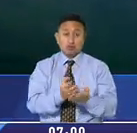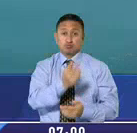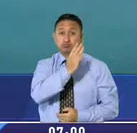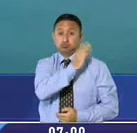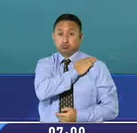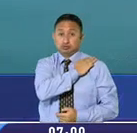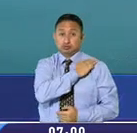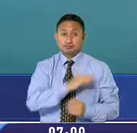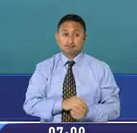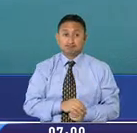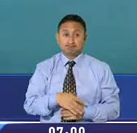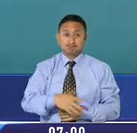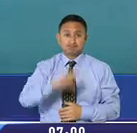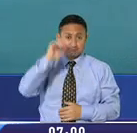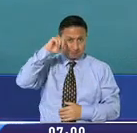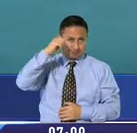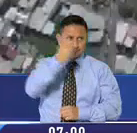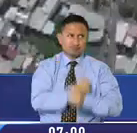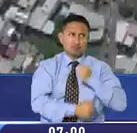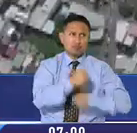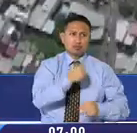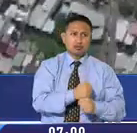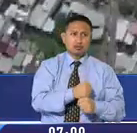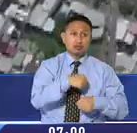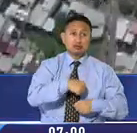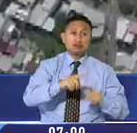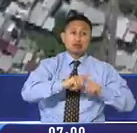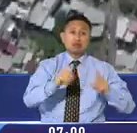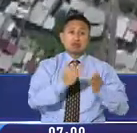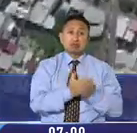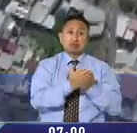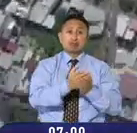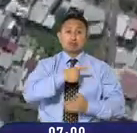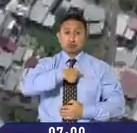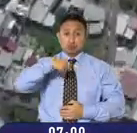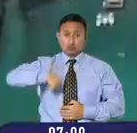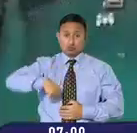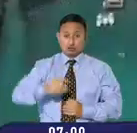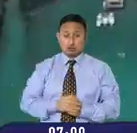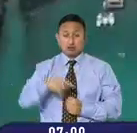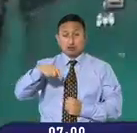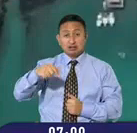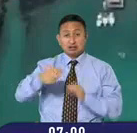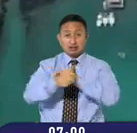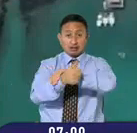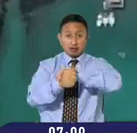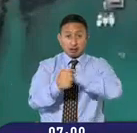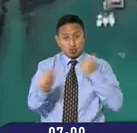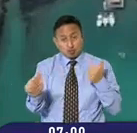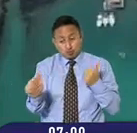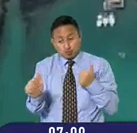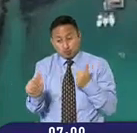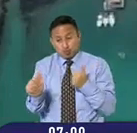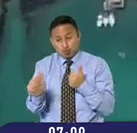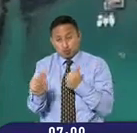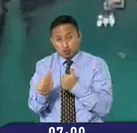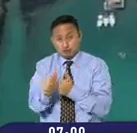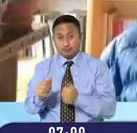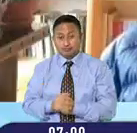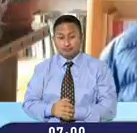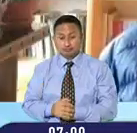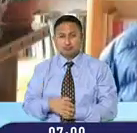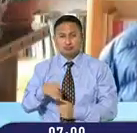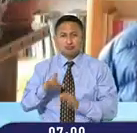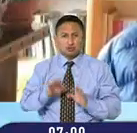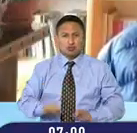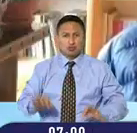organismos. Recordemos que el año pasado varias flotas pesqueras chinas se acercaron a las Islas Galápagos. Los drones y